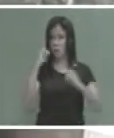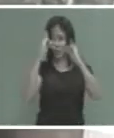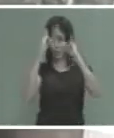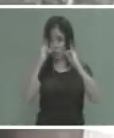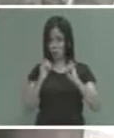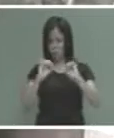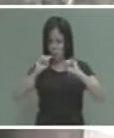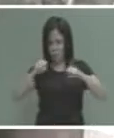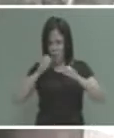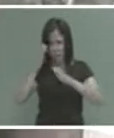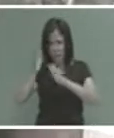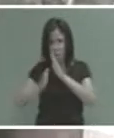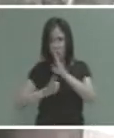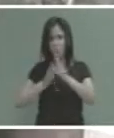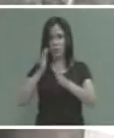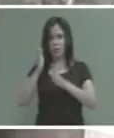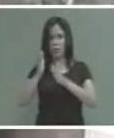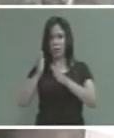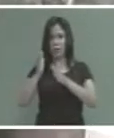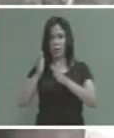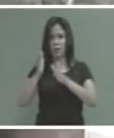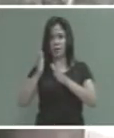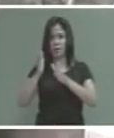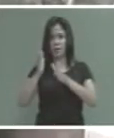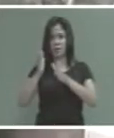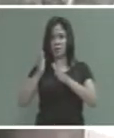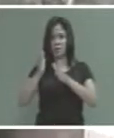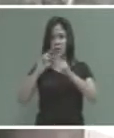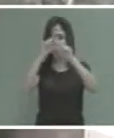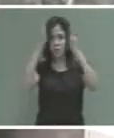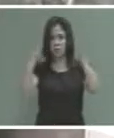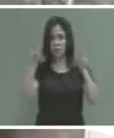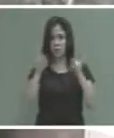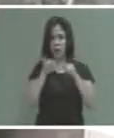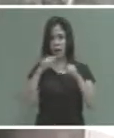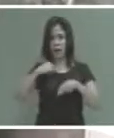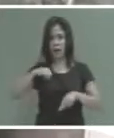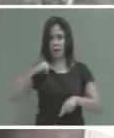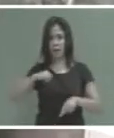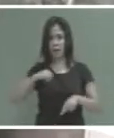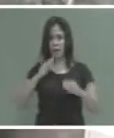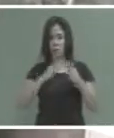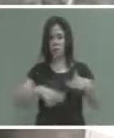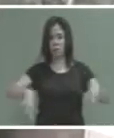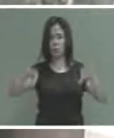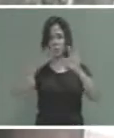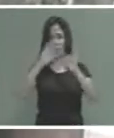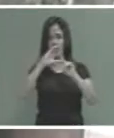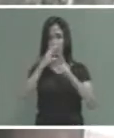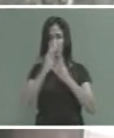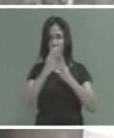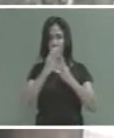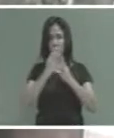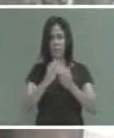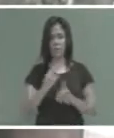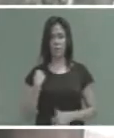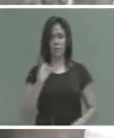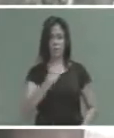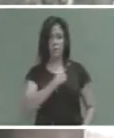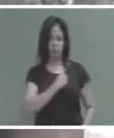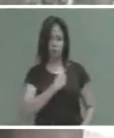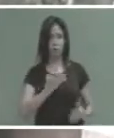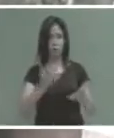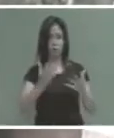legados que son tan importantes para nuestra cultura. Entonces, en esa vía estamos ahora mismo tratando de poner